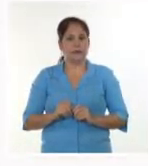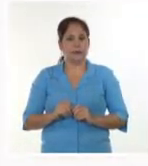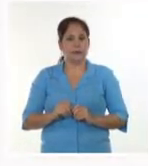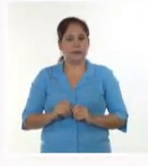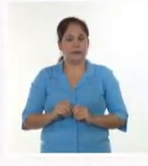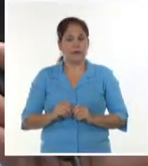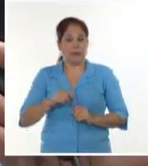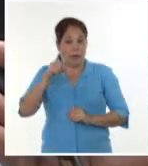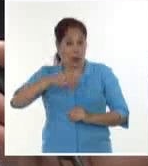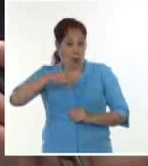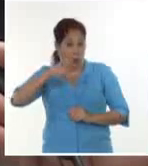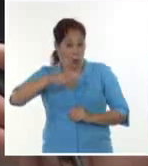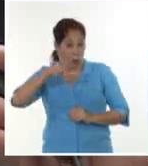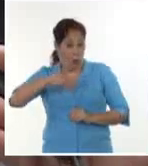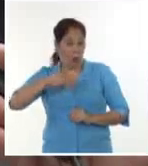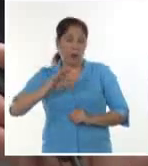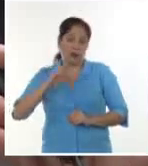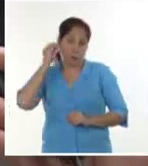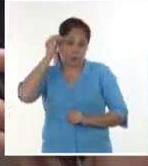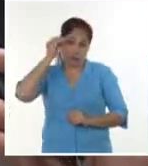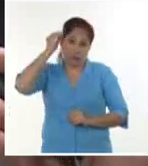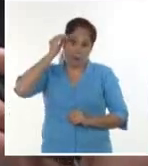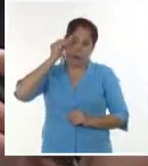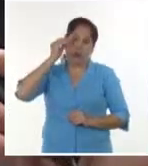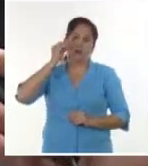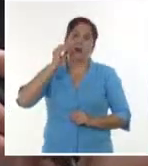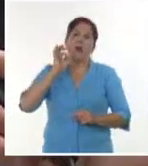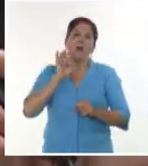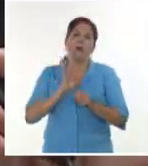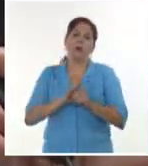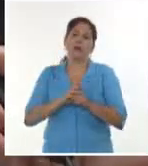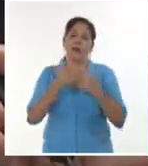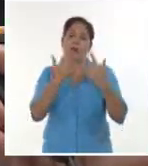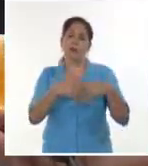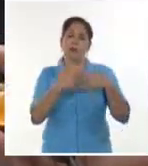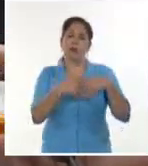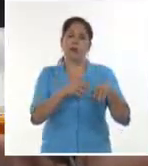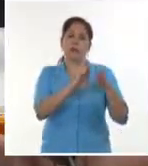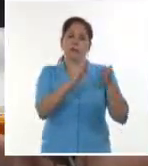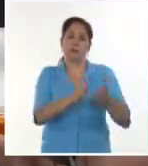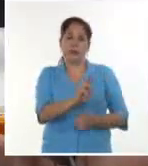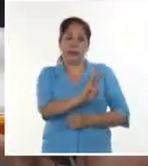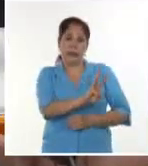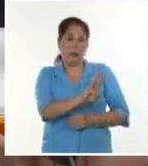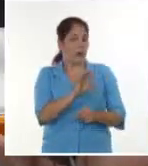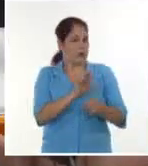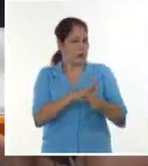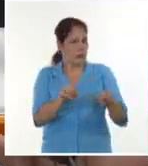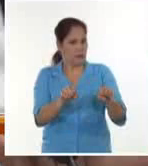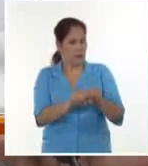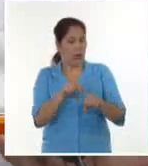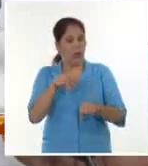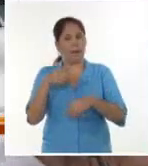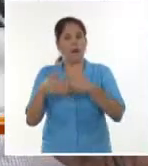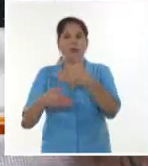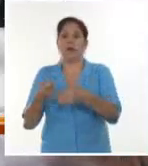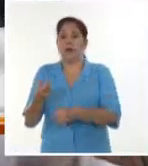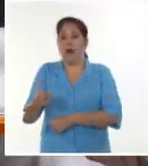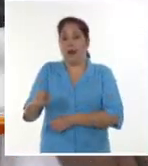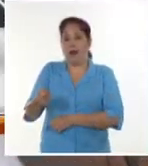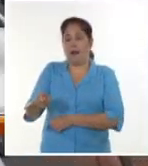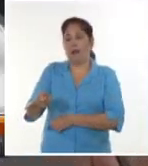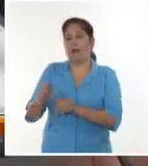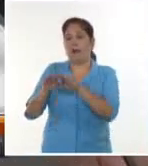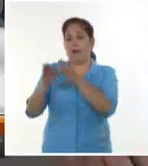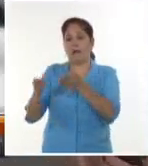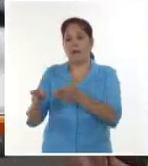Para el día de hoy, entró la unidad 5 en Mariel, la unidad número 3 de RNT, y está en proceso de arranque en estos momentos la unidad número